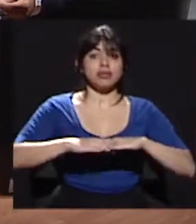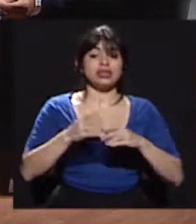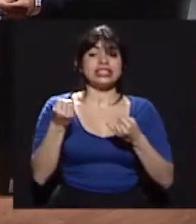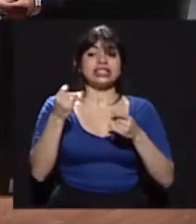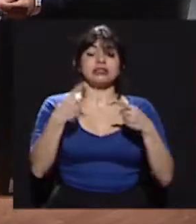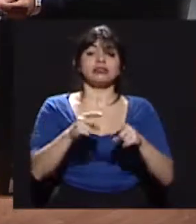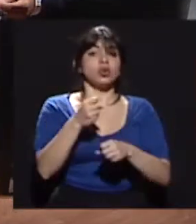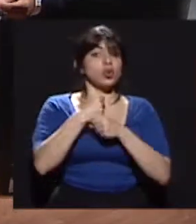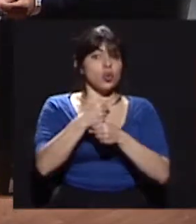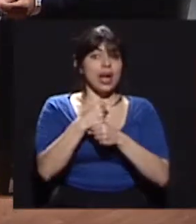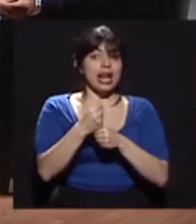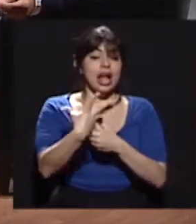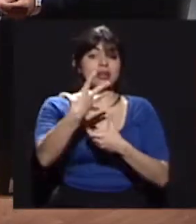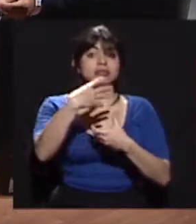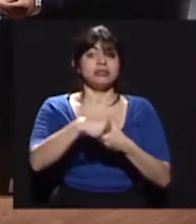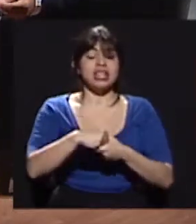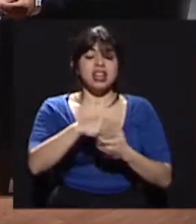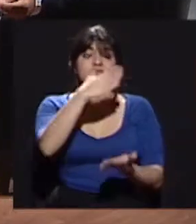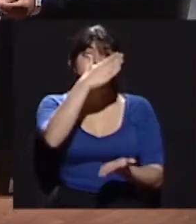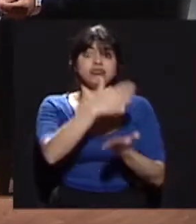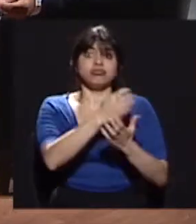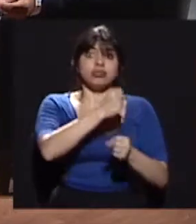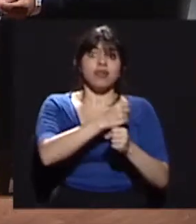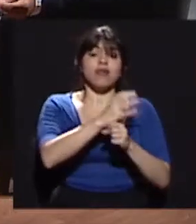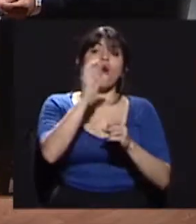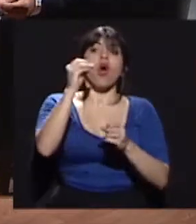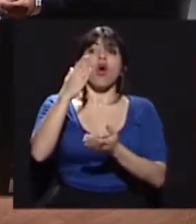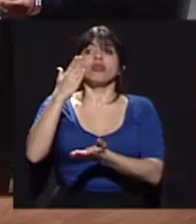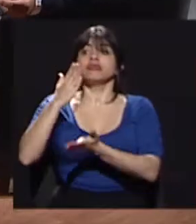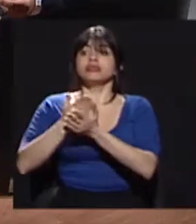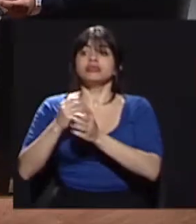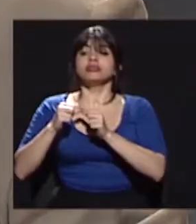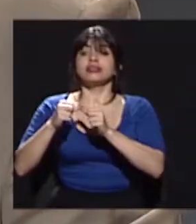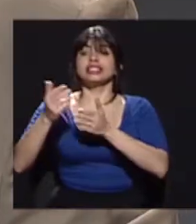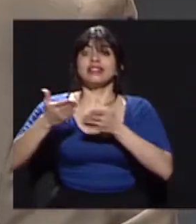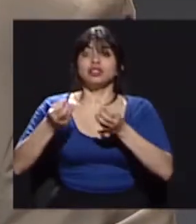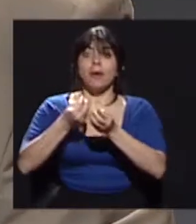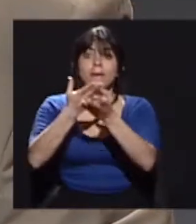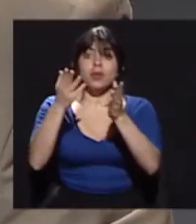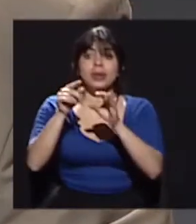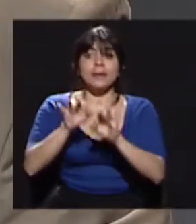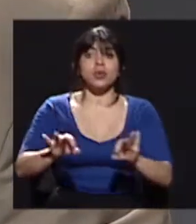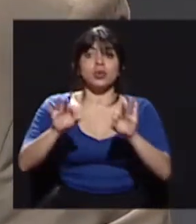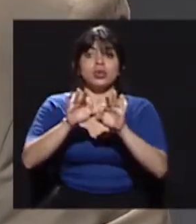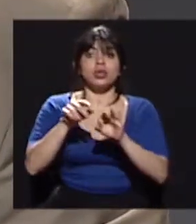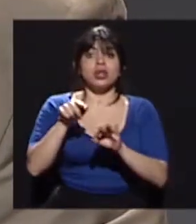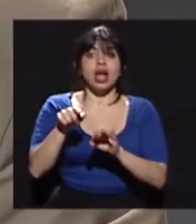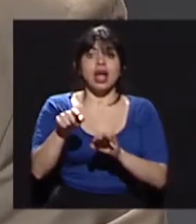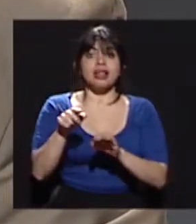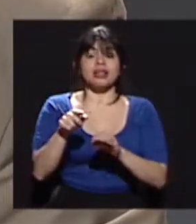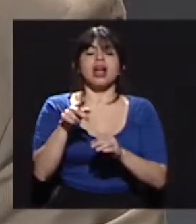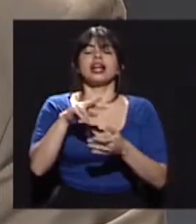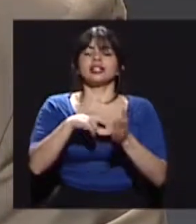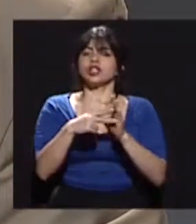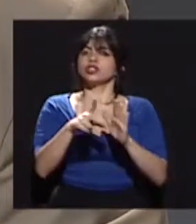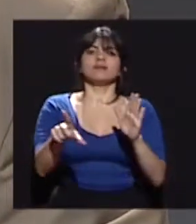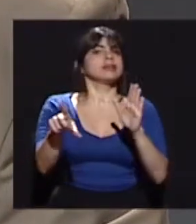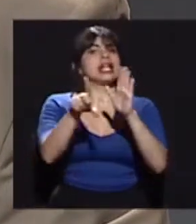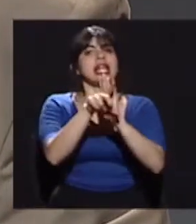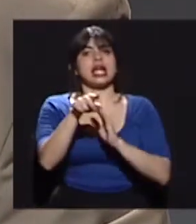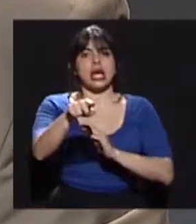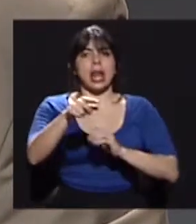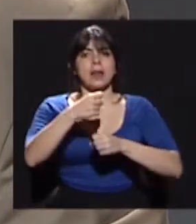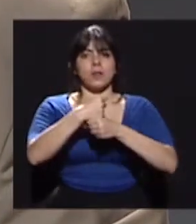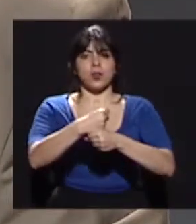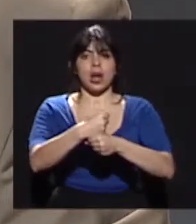huelgas que implique en exceso impidan la continuidad los servicios públicos esenciales determinará por sí sola la ilegalidad del movimiento